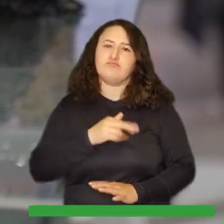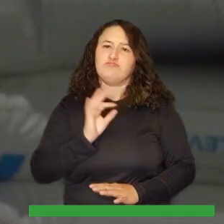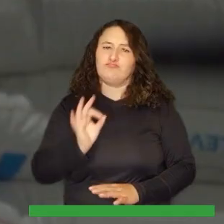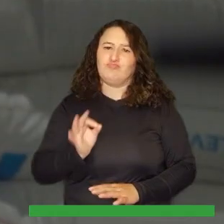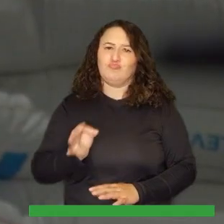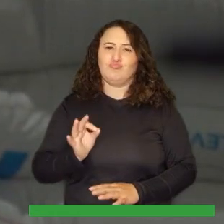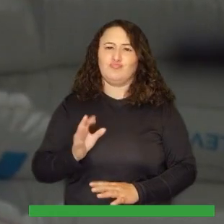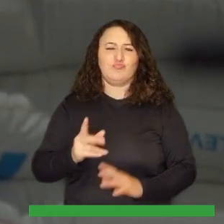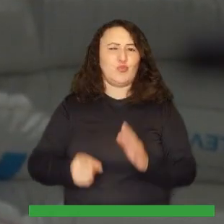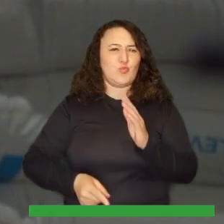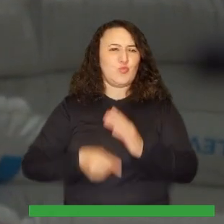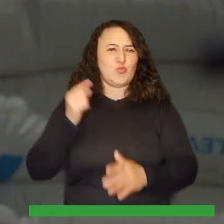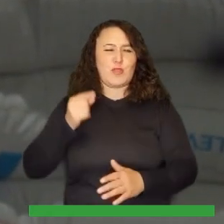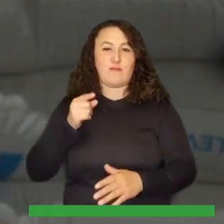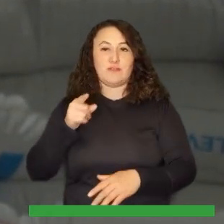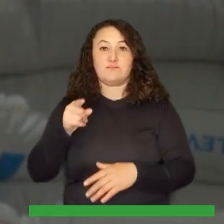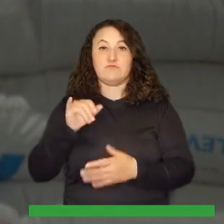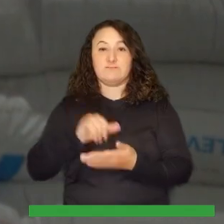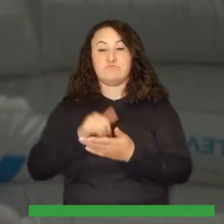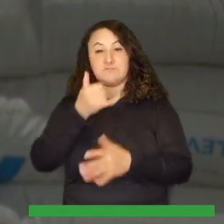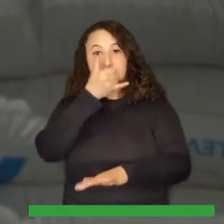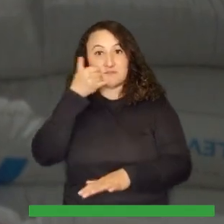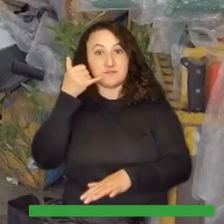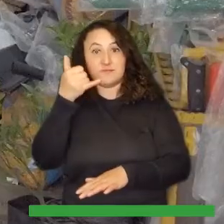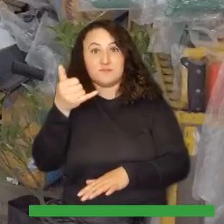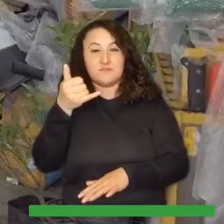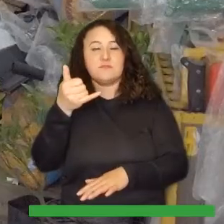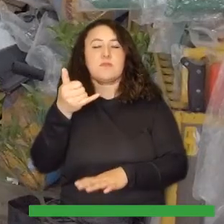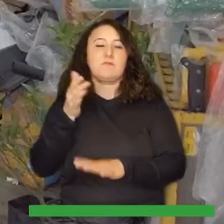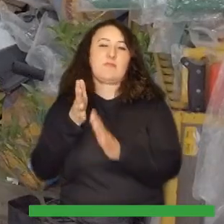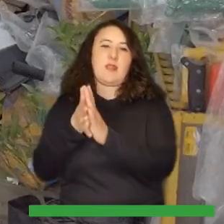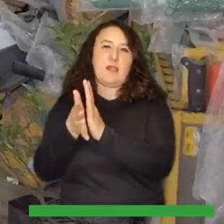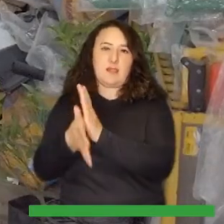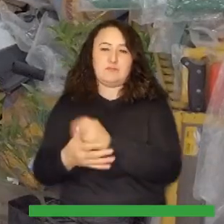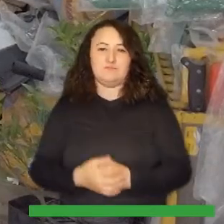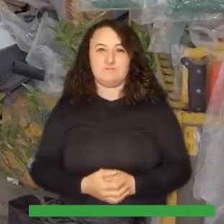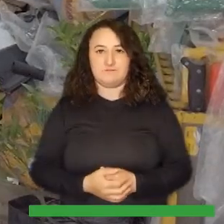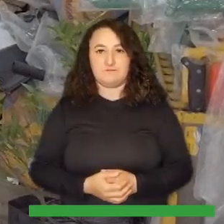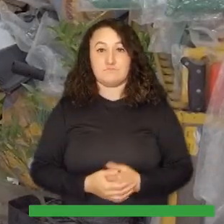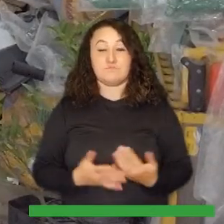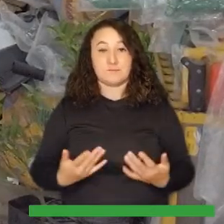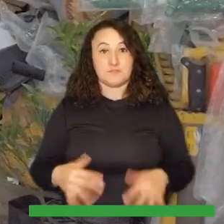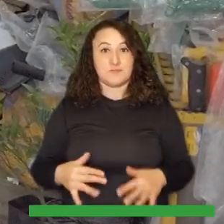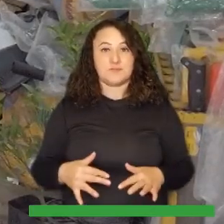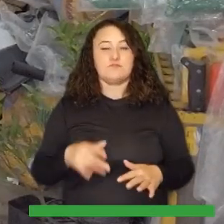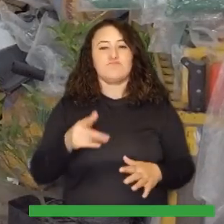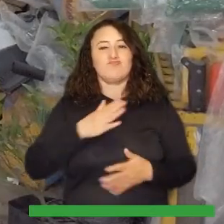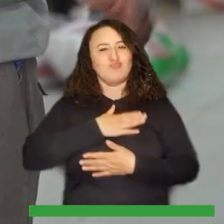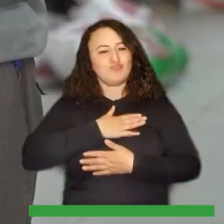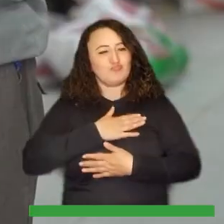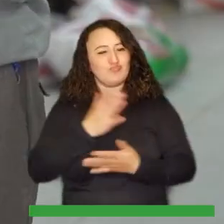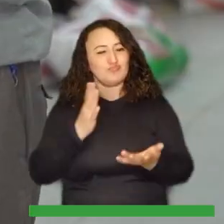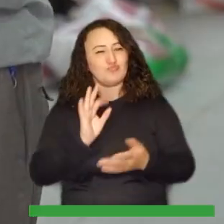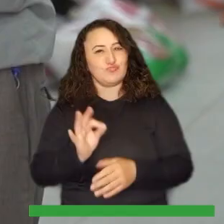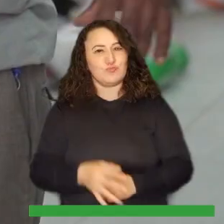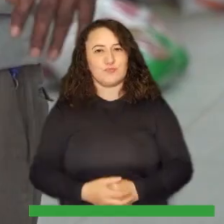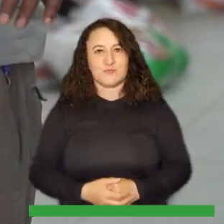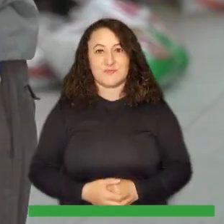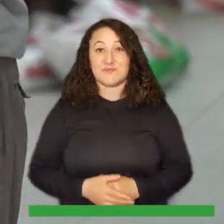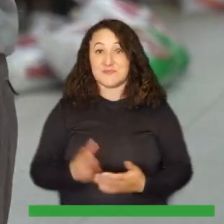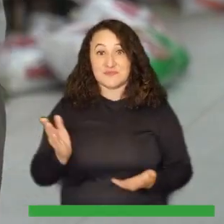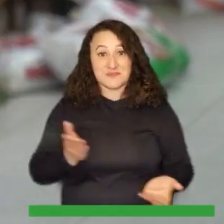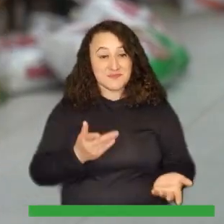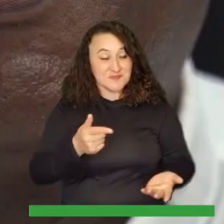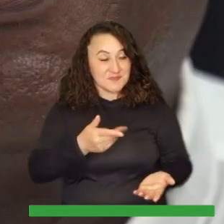tenemos inmediatamente, yo lo llamo a usted y le converso. Y usted sabe que el instituto está para servirle. Haga de cuenta que